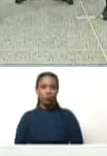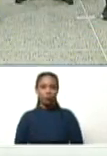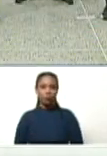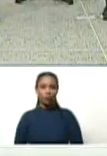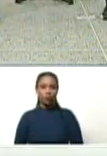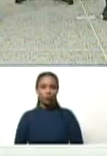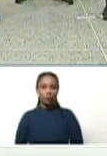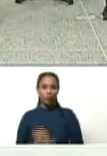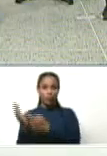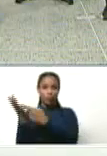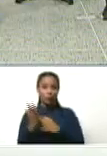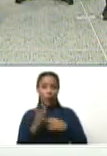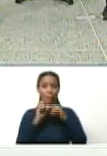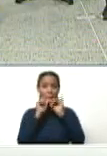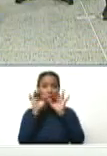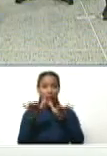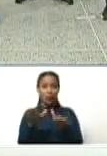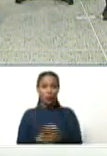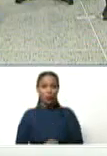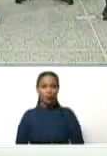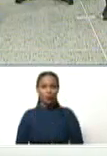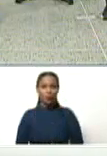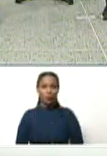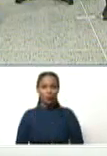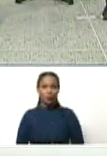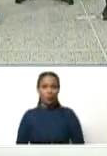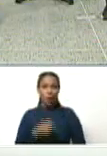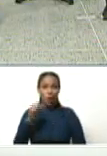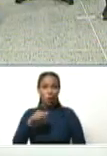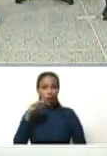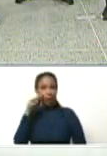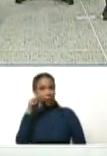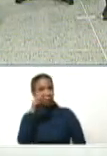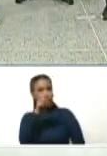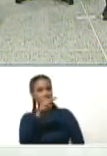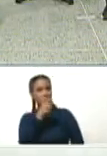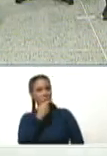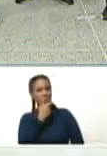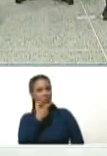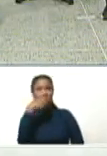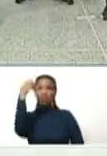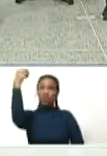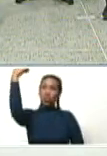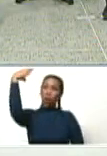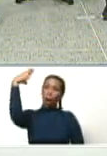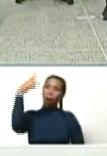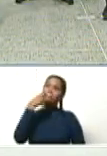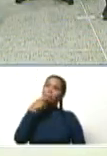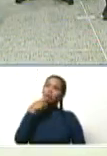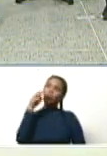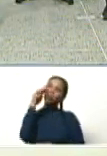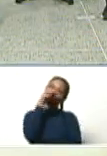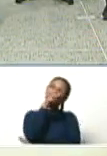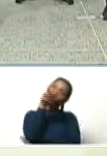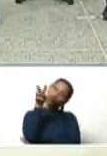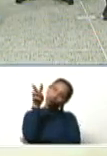Recibir las bendiciones. De aquí tengo una visual bellísima del sol en el